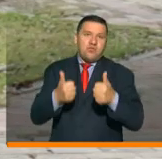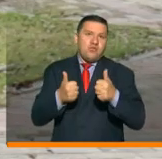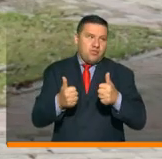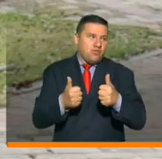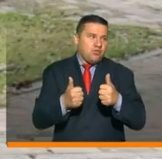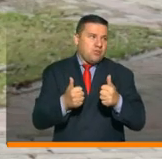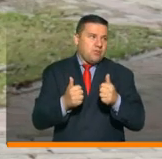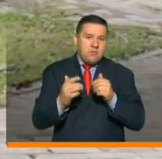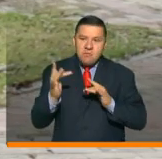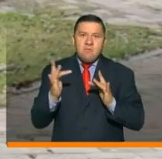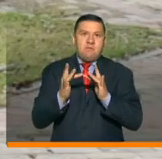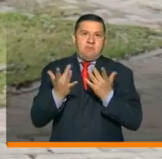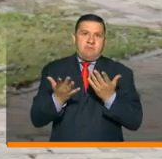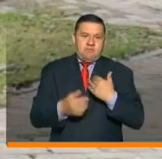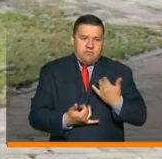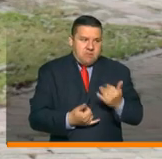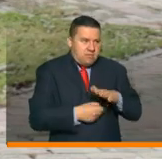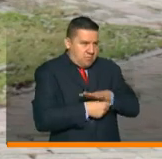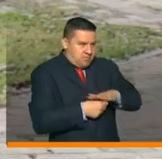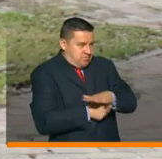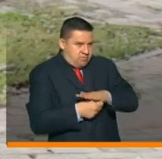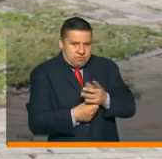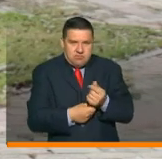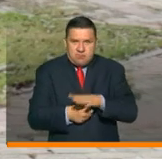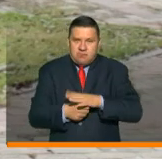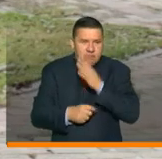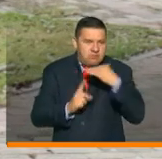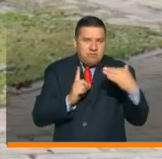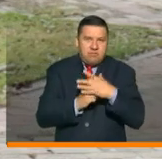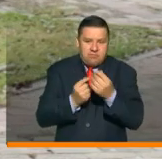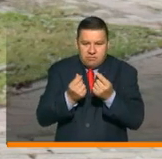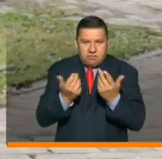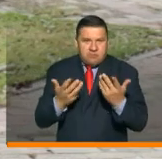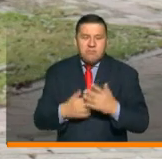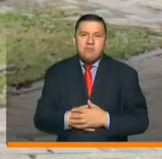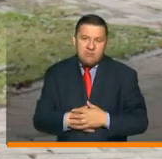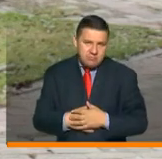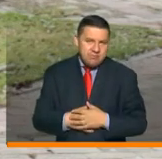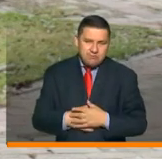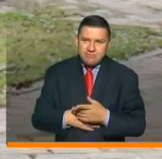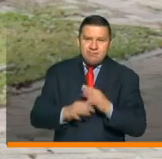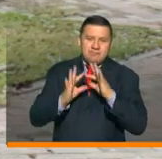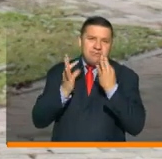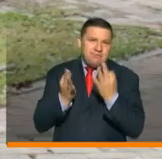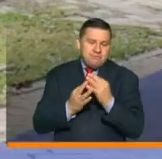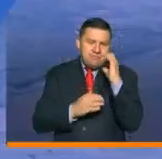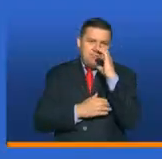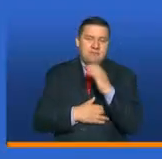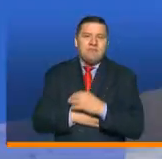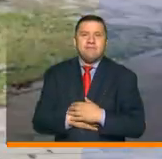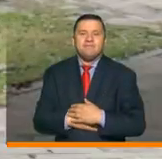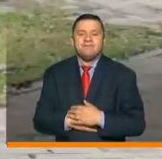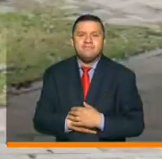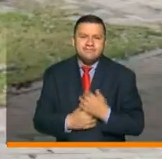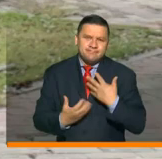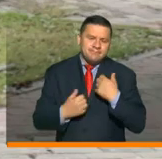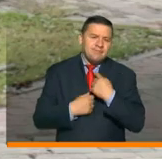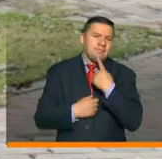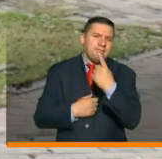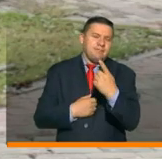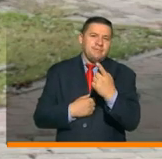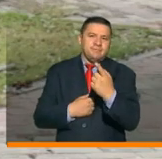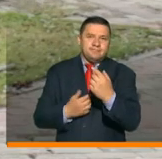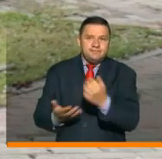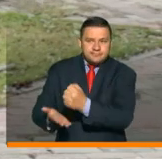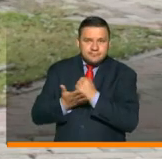muy pertinentes y más en estas situaciones en donde se ve afectada la economía de muchas familias colombianas. Les quiero decir que